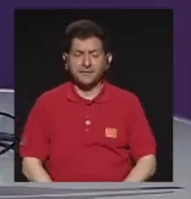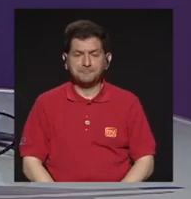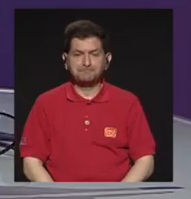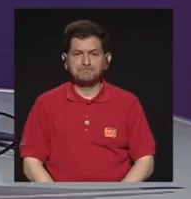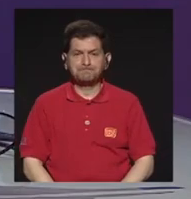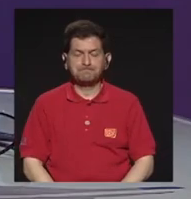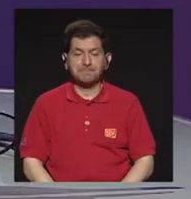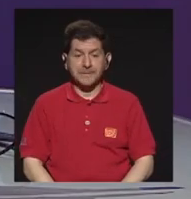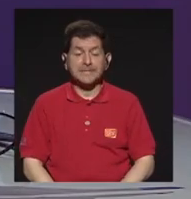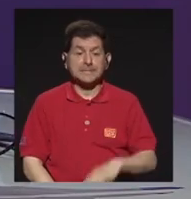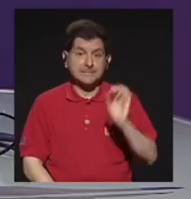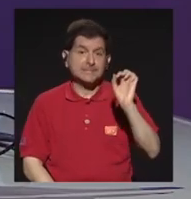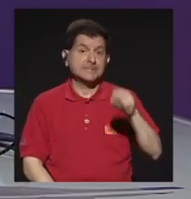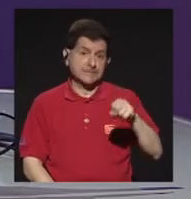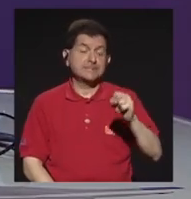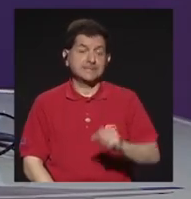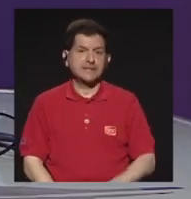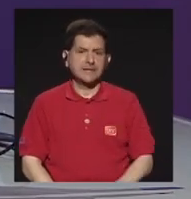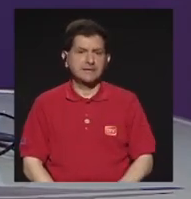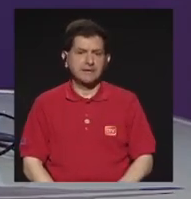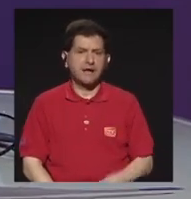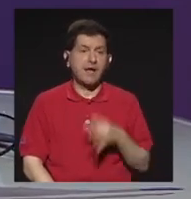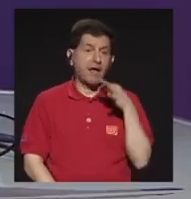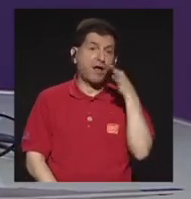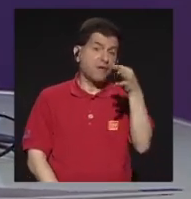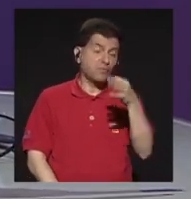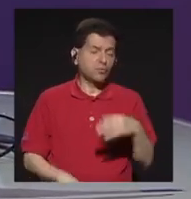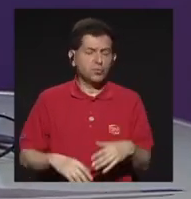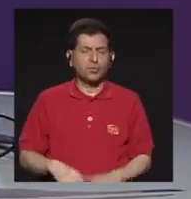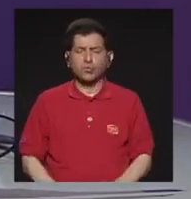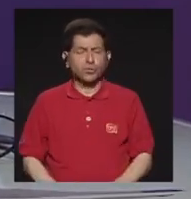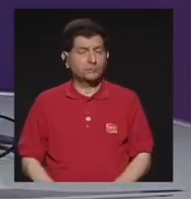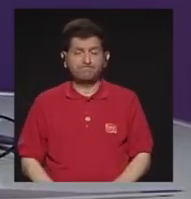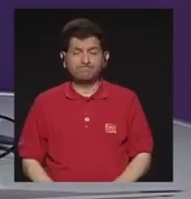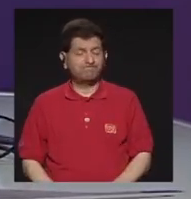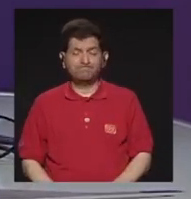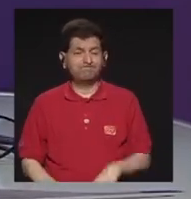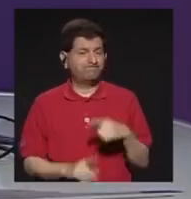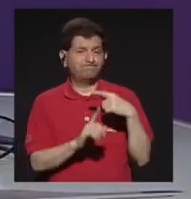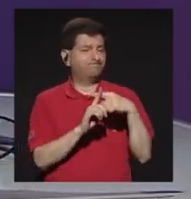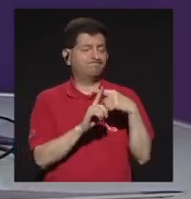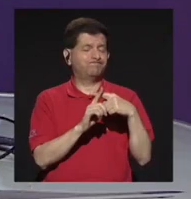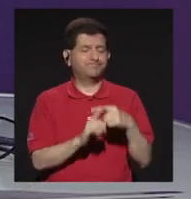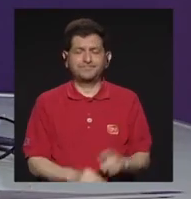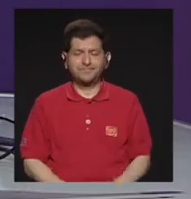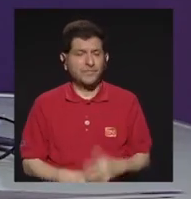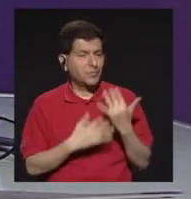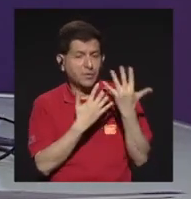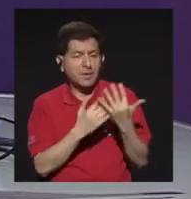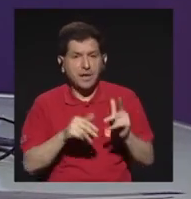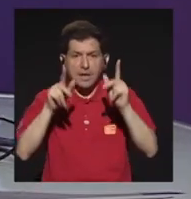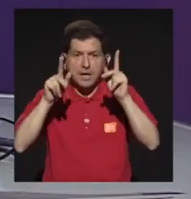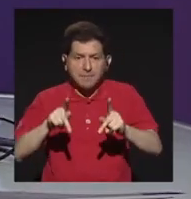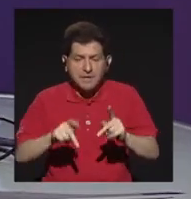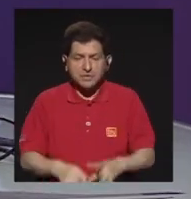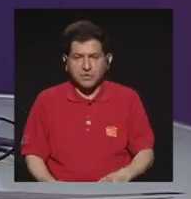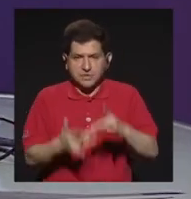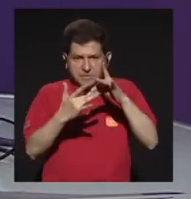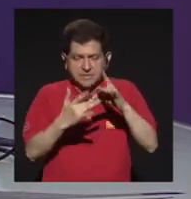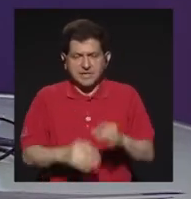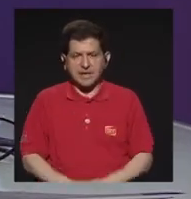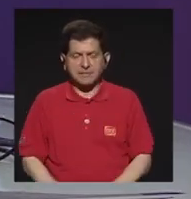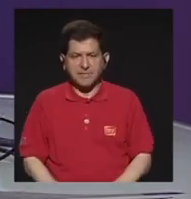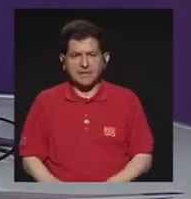sí sí es un panorama muy muy grave muy desalentador y sobre todo para quienes sufren la pérdida de